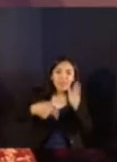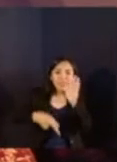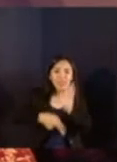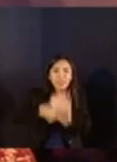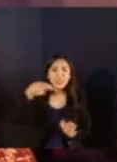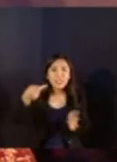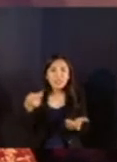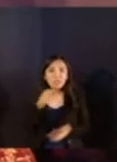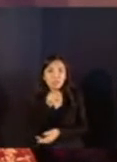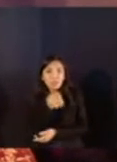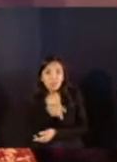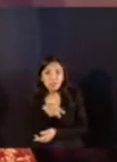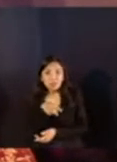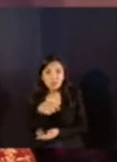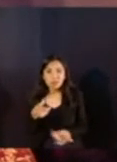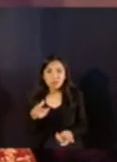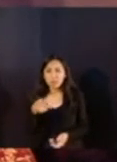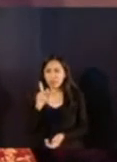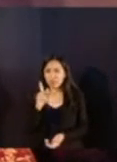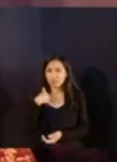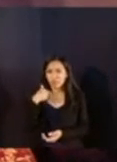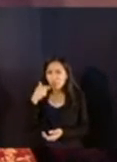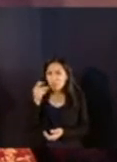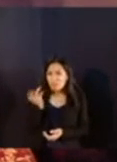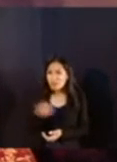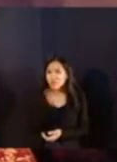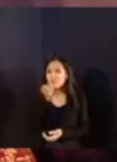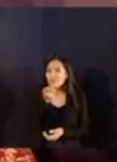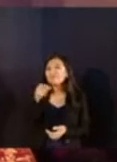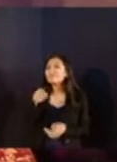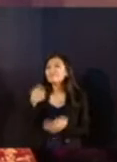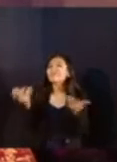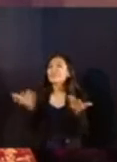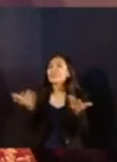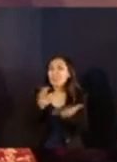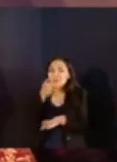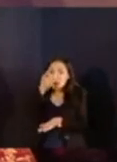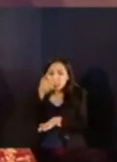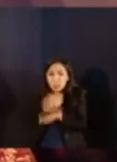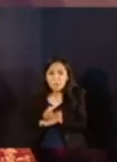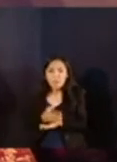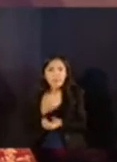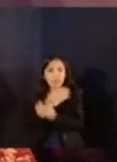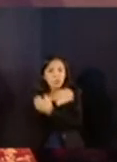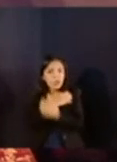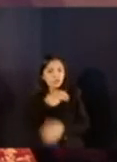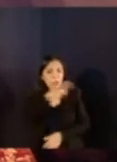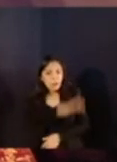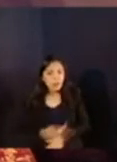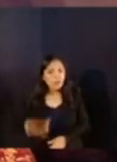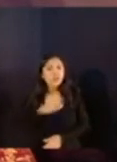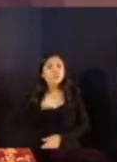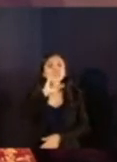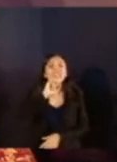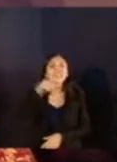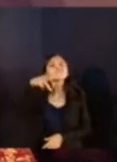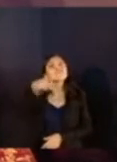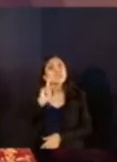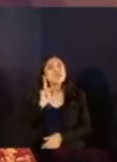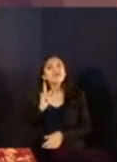Yo diría, ¿qué hacer? No solo en la intención de llevar educación, sino ¿qué tipo de educación?